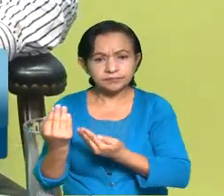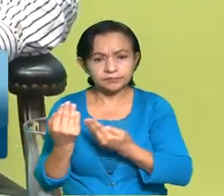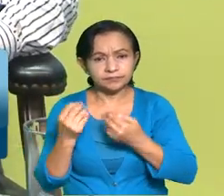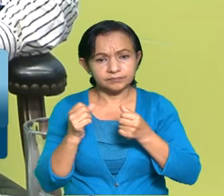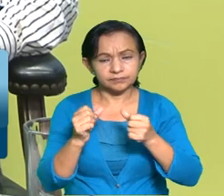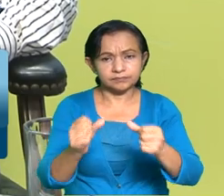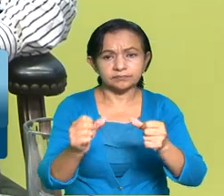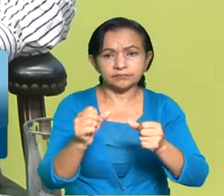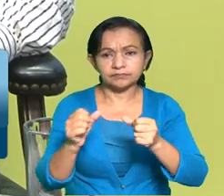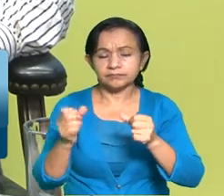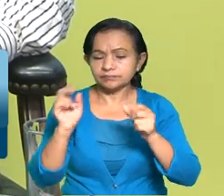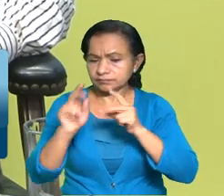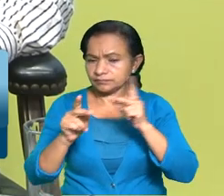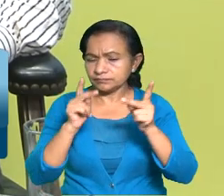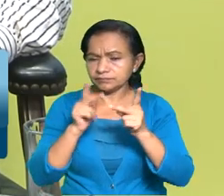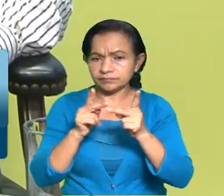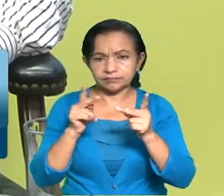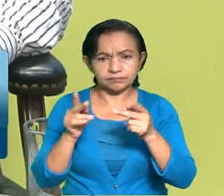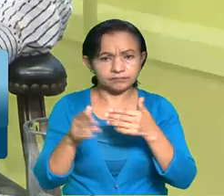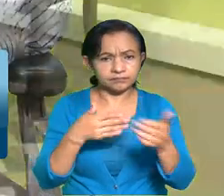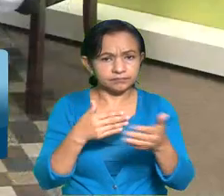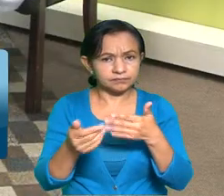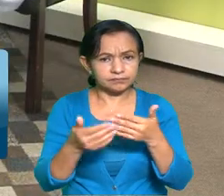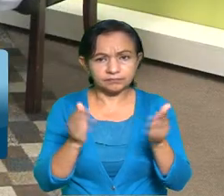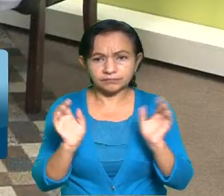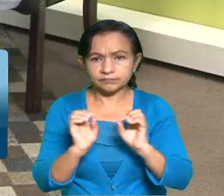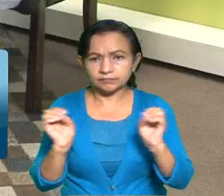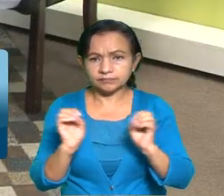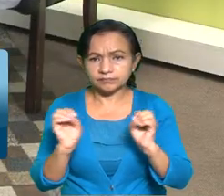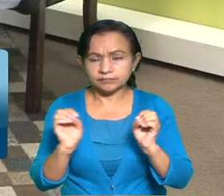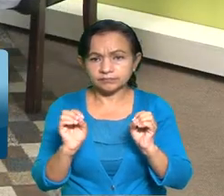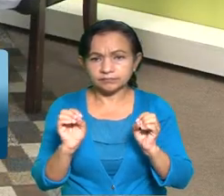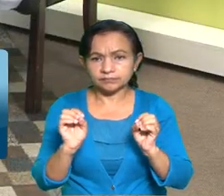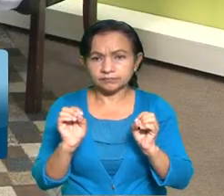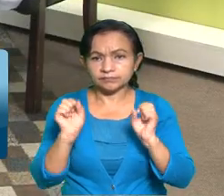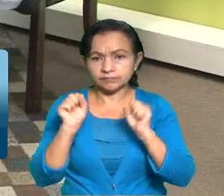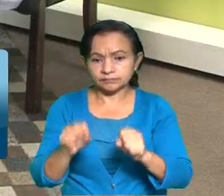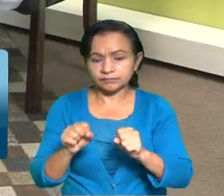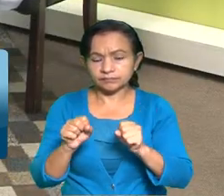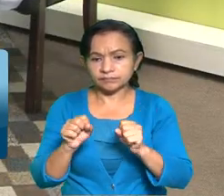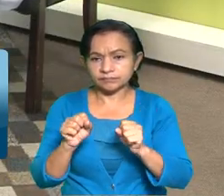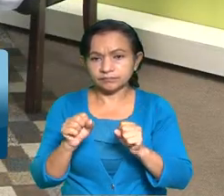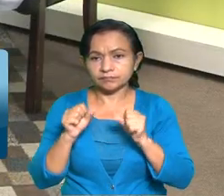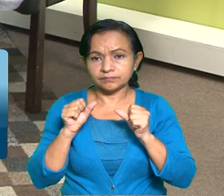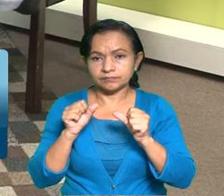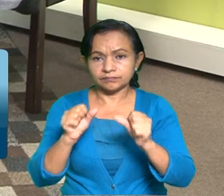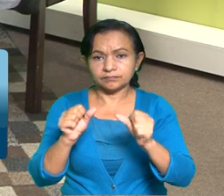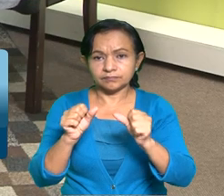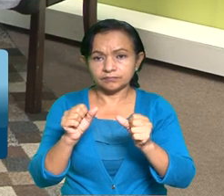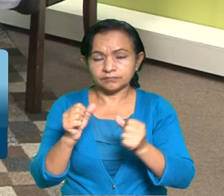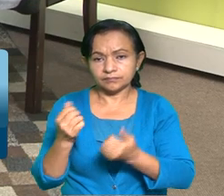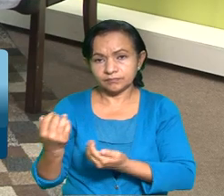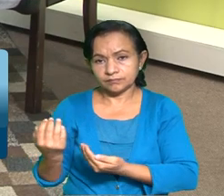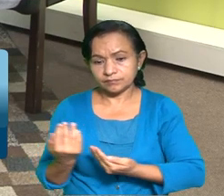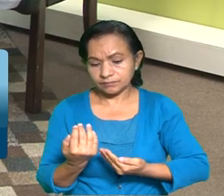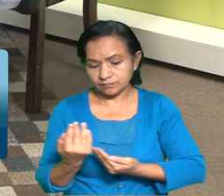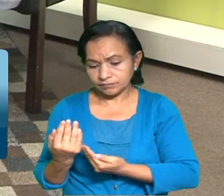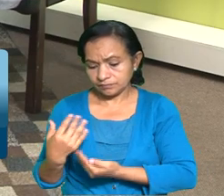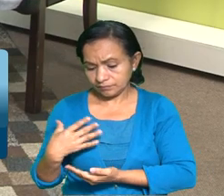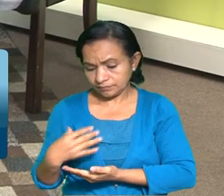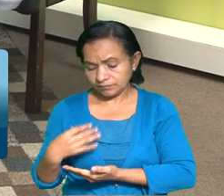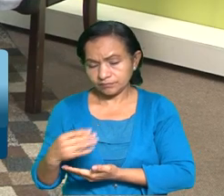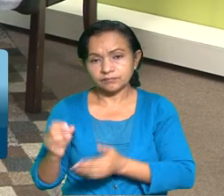su leche materna. Perfectamente. No hay ninguna contraindicación para que el bebé pueda seguir dándose la leche